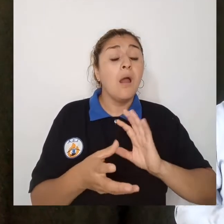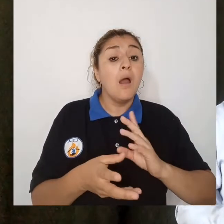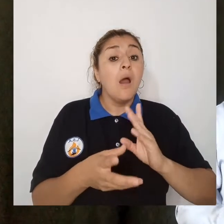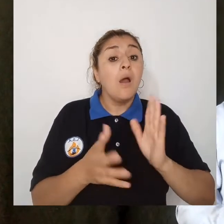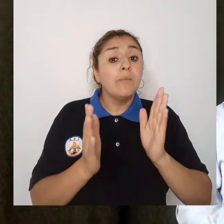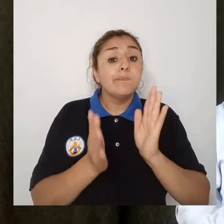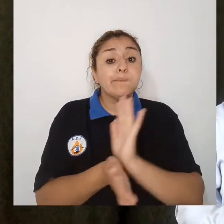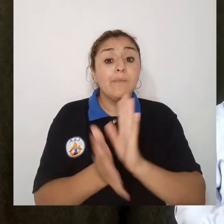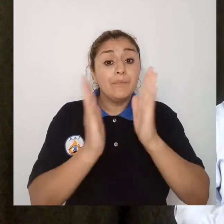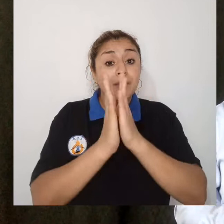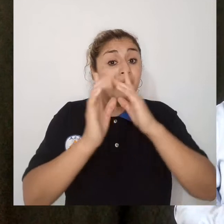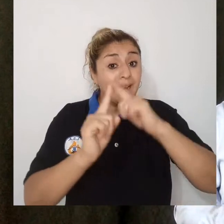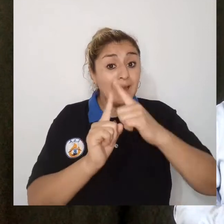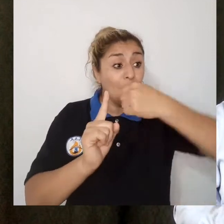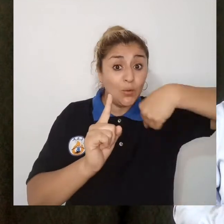tiempos